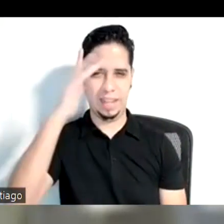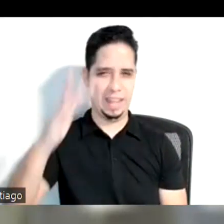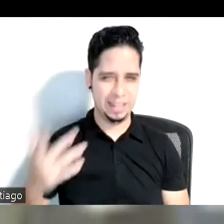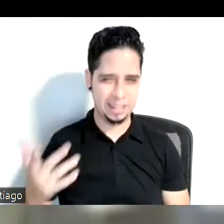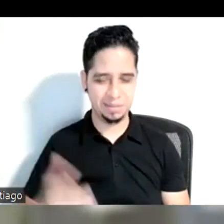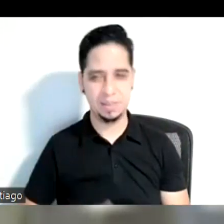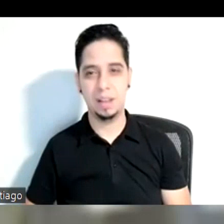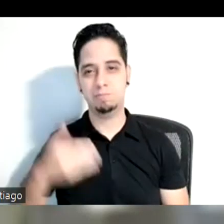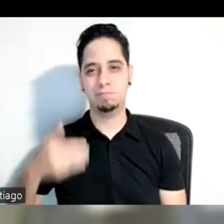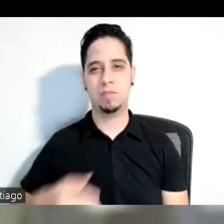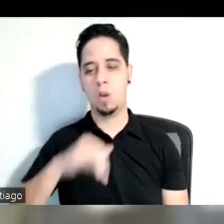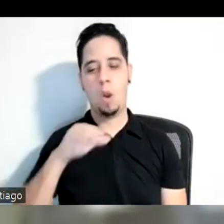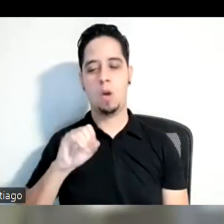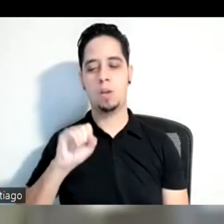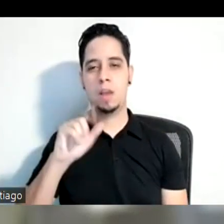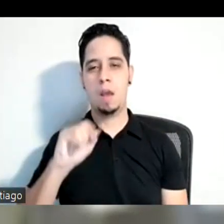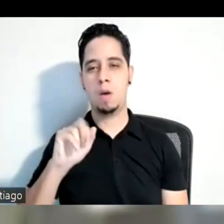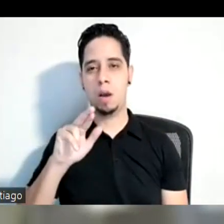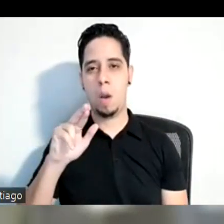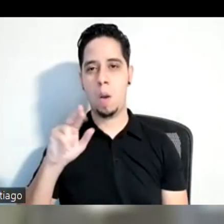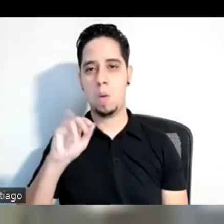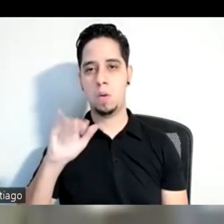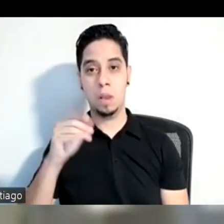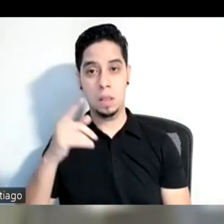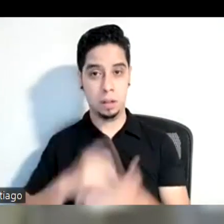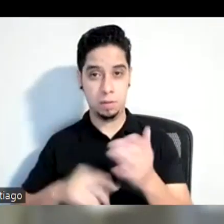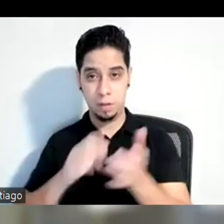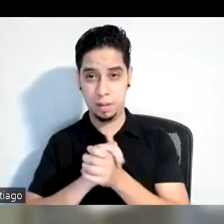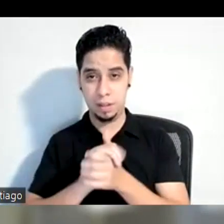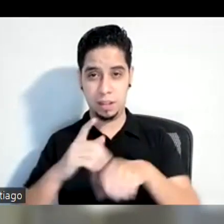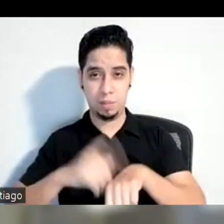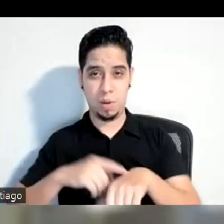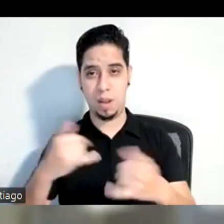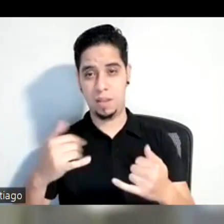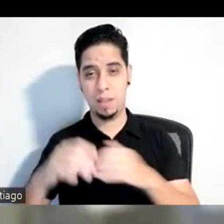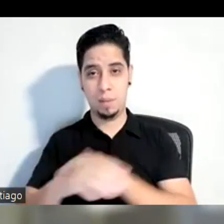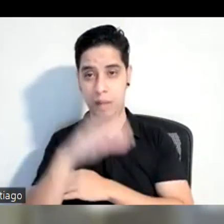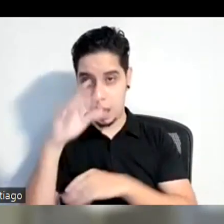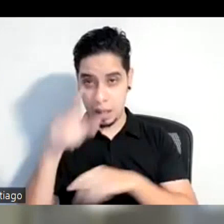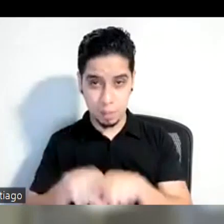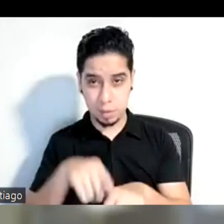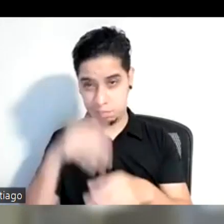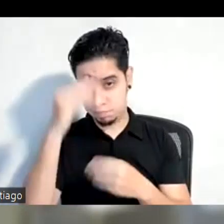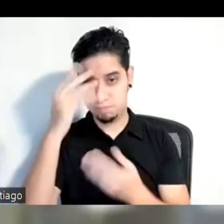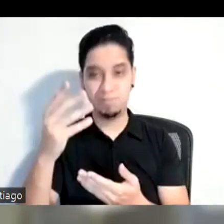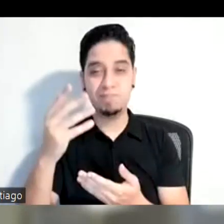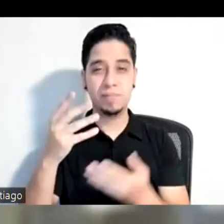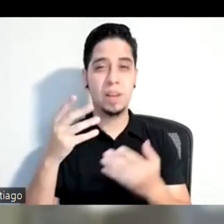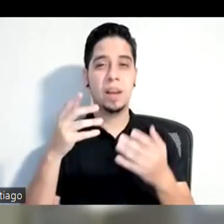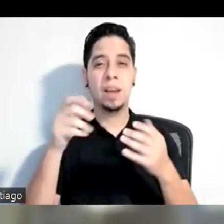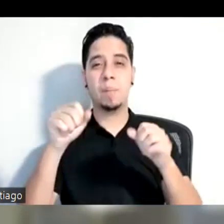este es José Arroyo quien les saluda y les felicita en esta temporada navideña. Y también les recuerda de igual manera que siempre